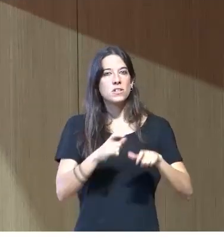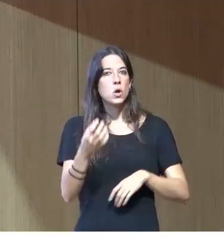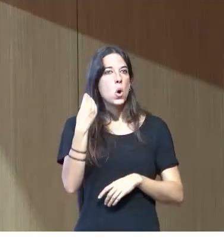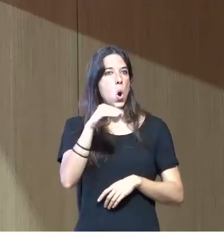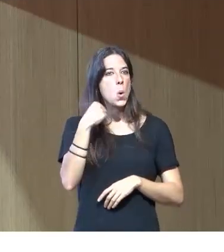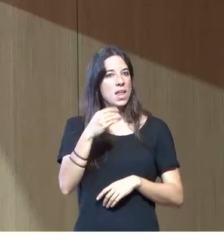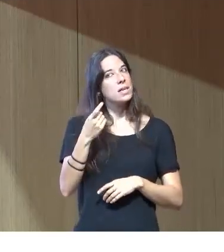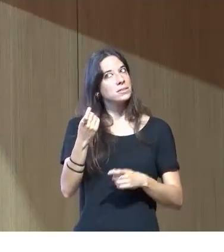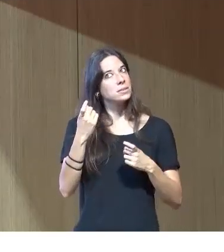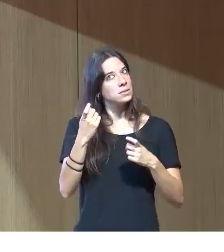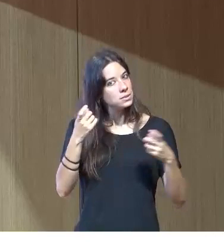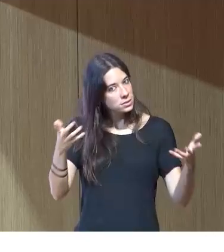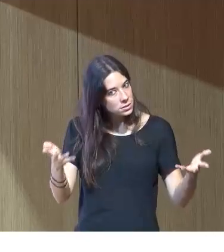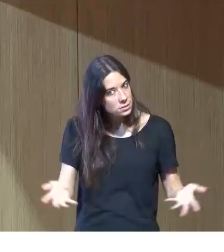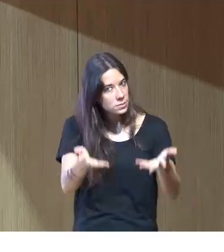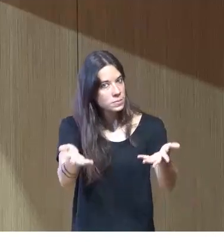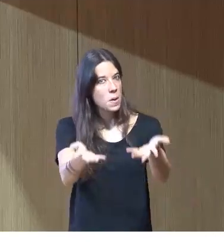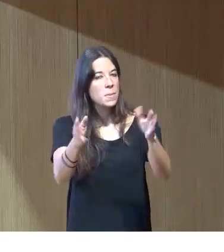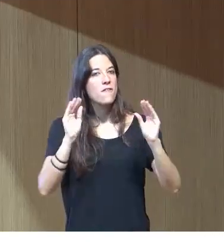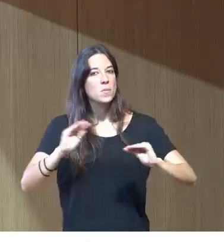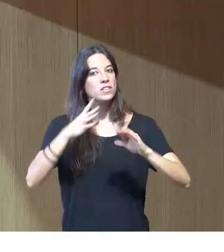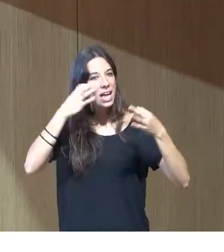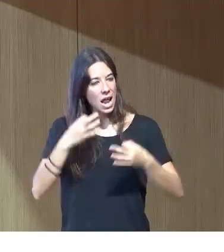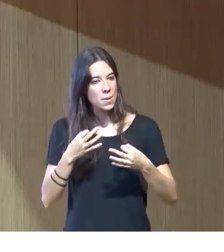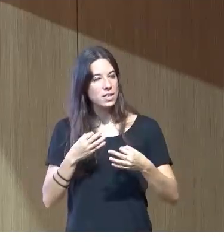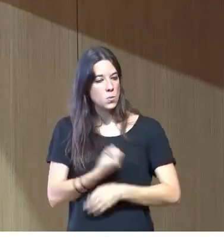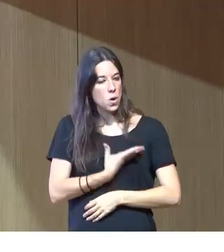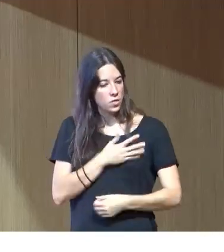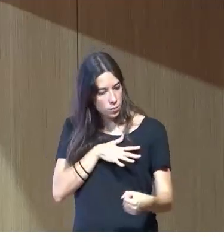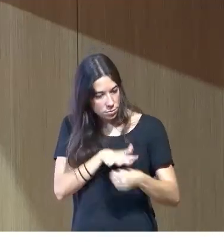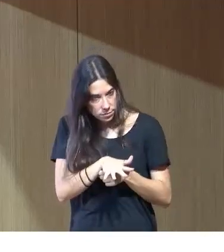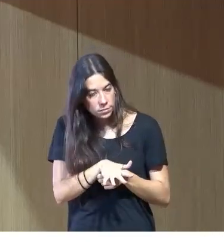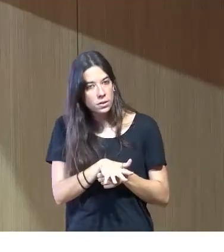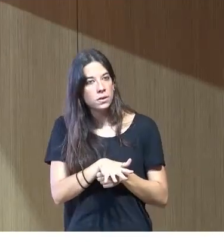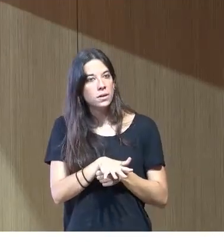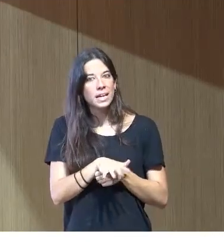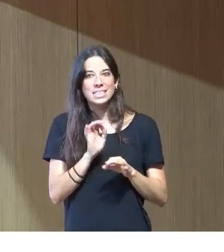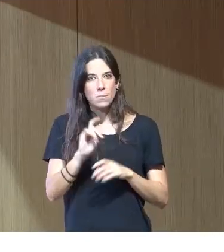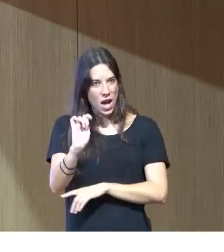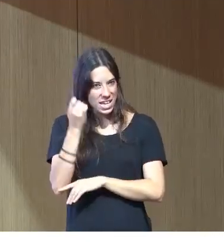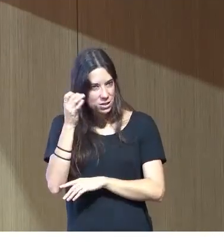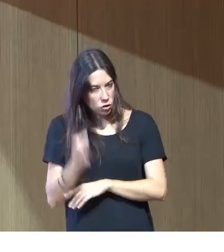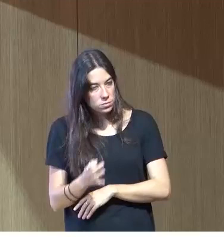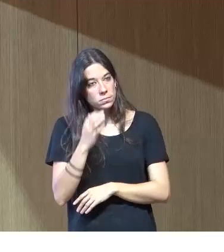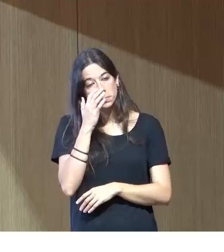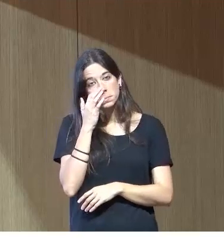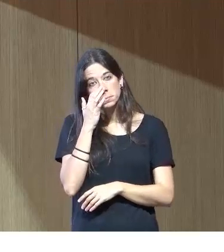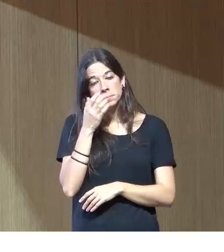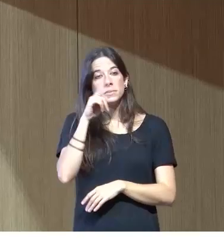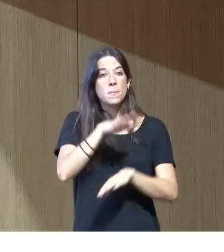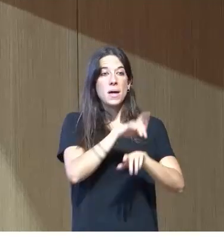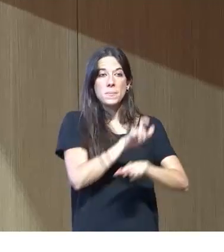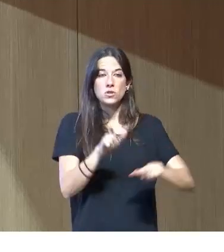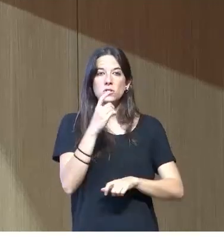hacia formaciones que realmente a su vocación y puedan suponer un éxito también para que esos jóvenes con